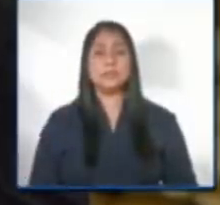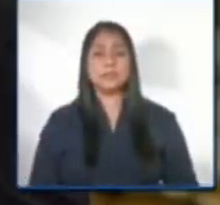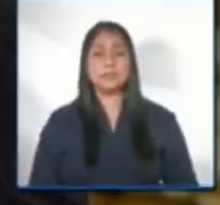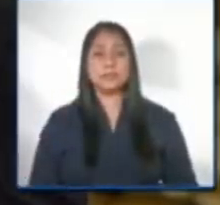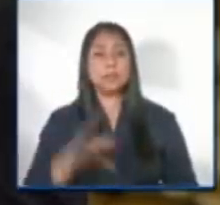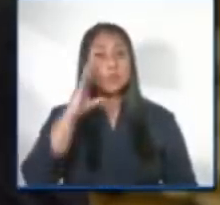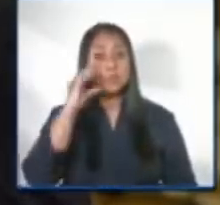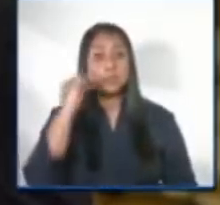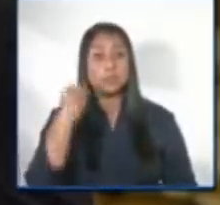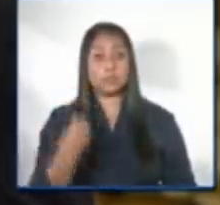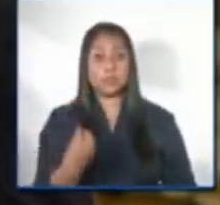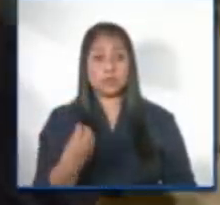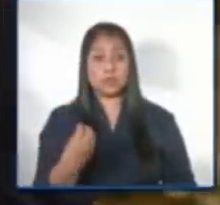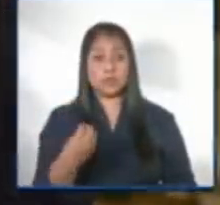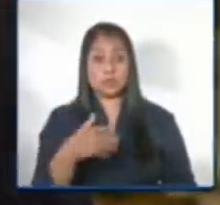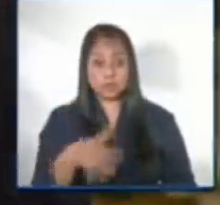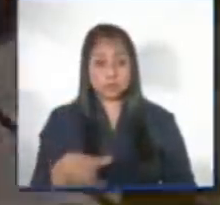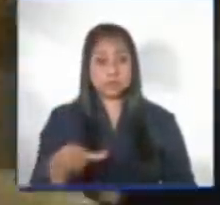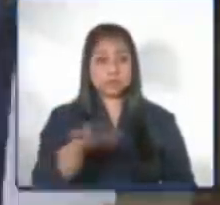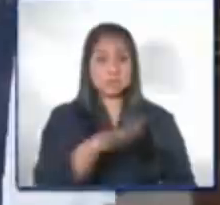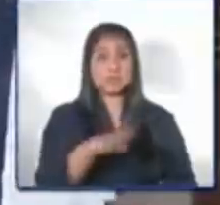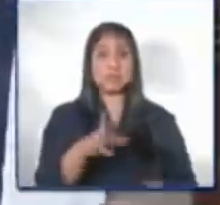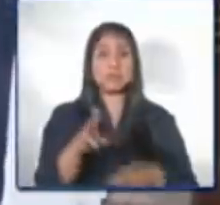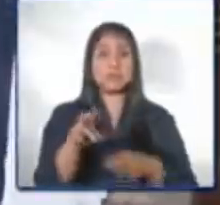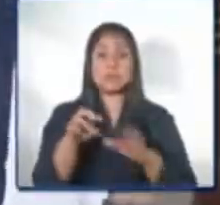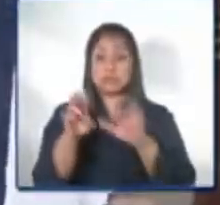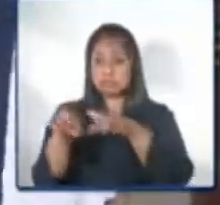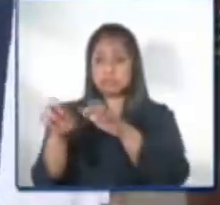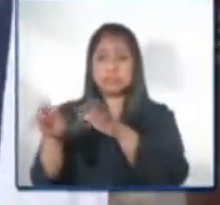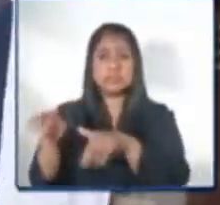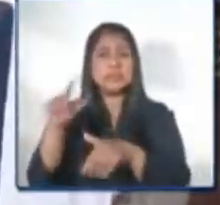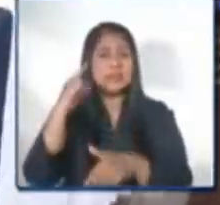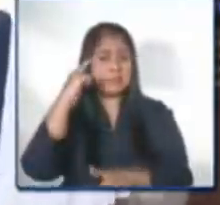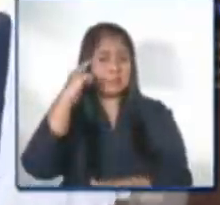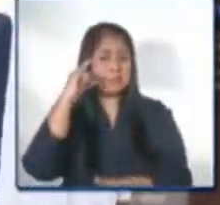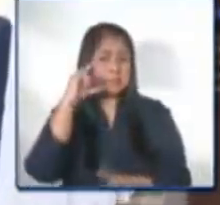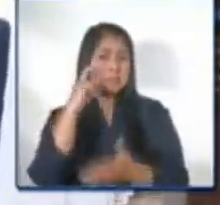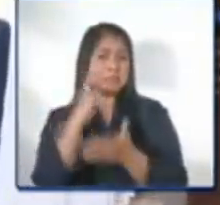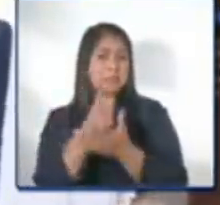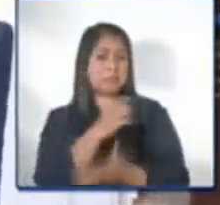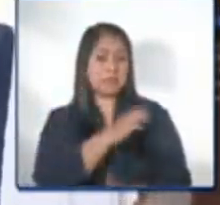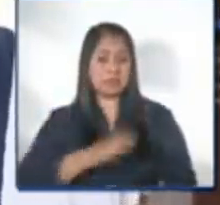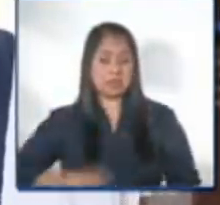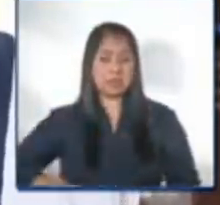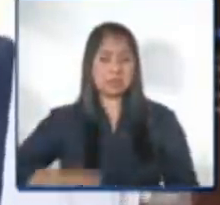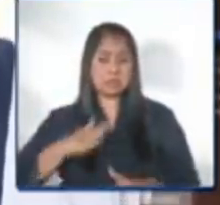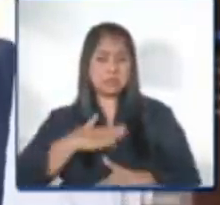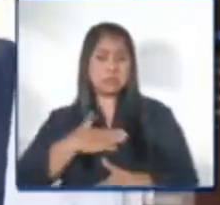Porque aún la población cree un poco en el Estado.